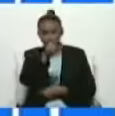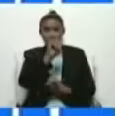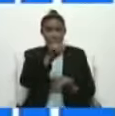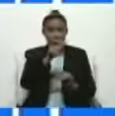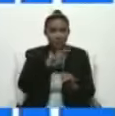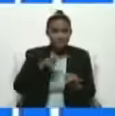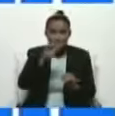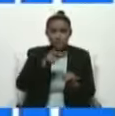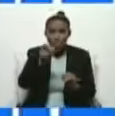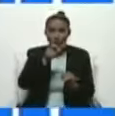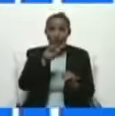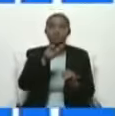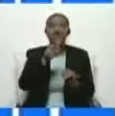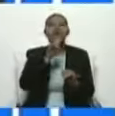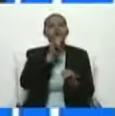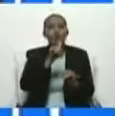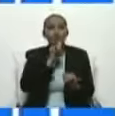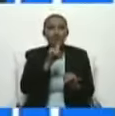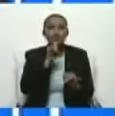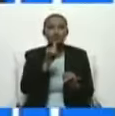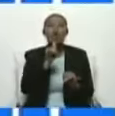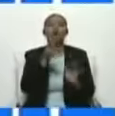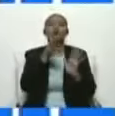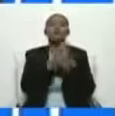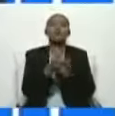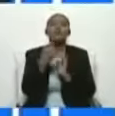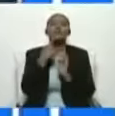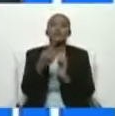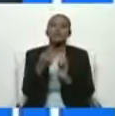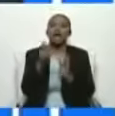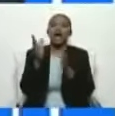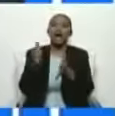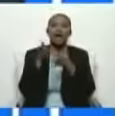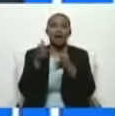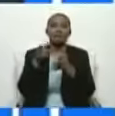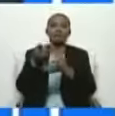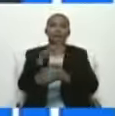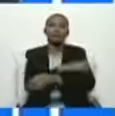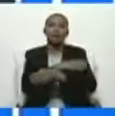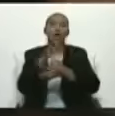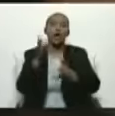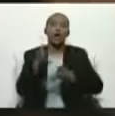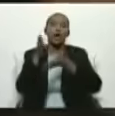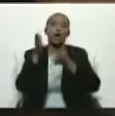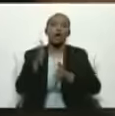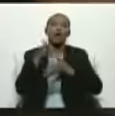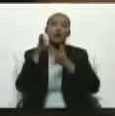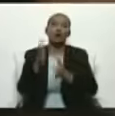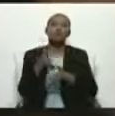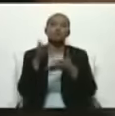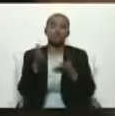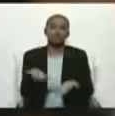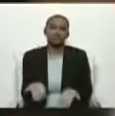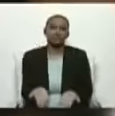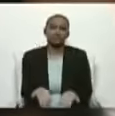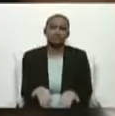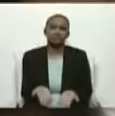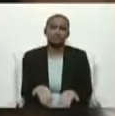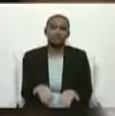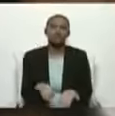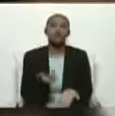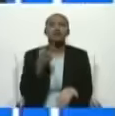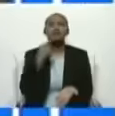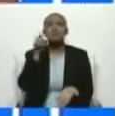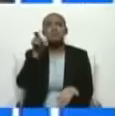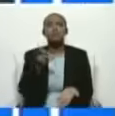ahora. Todas estaban ganador al sí. Un señor salió diciendo, no, pusimos una gente con el lápiz azul, lápiz rojo,